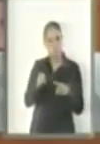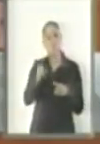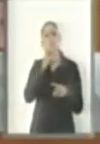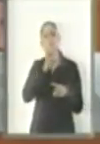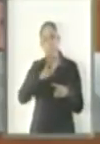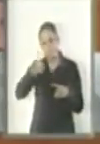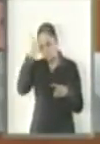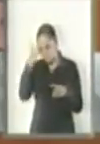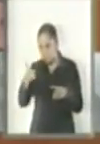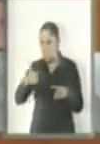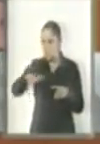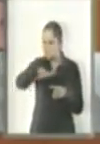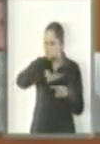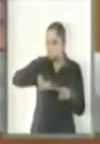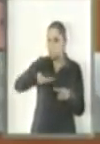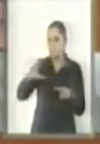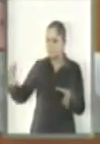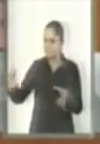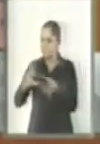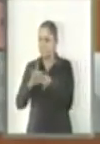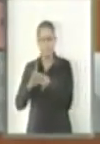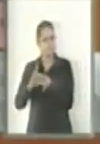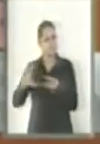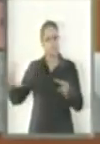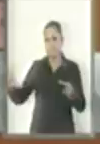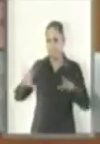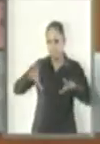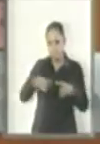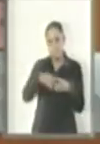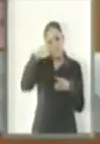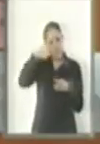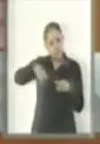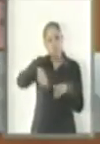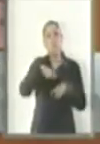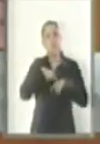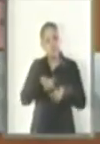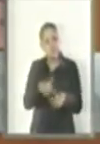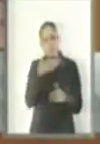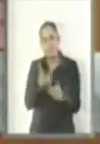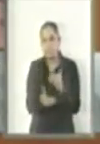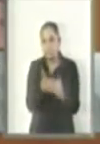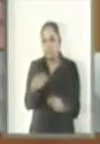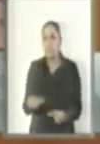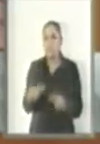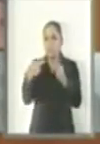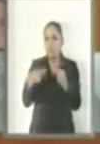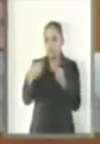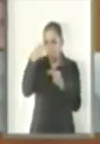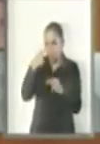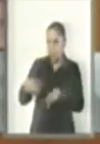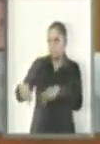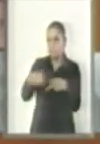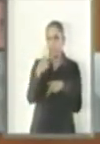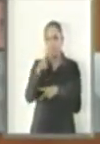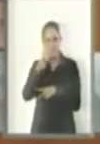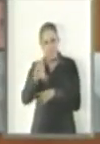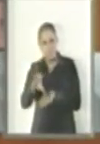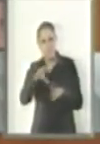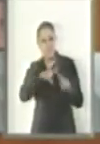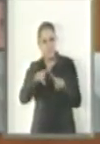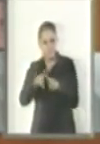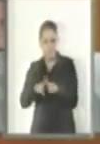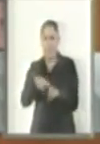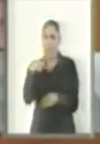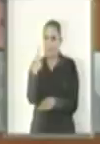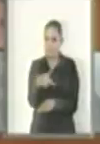planificar adecuadamente la reactivación de la cadena de vinilo por parte de la subsidiaria de transformación